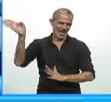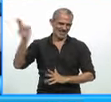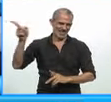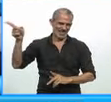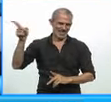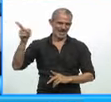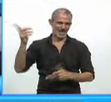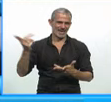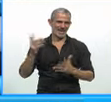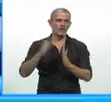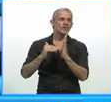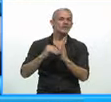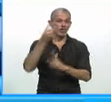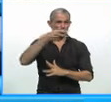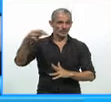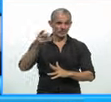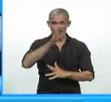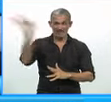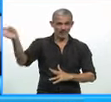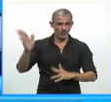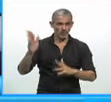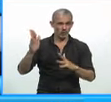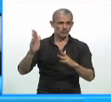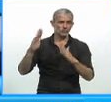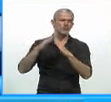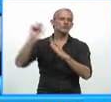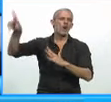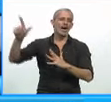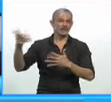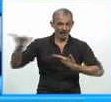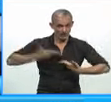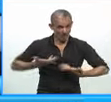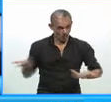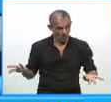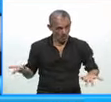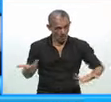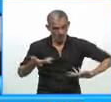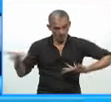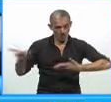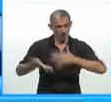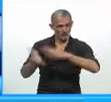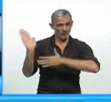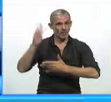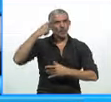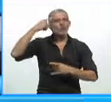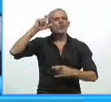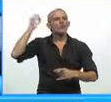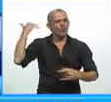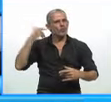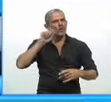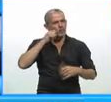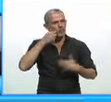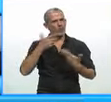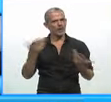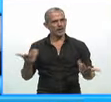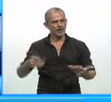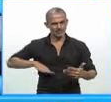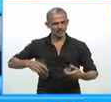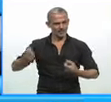vamos 2 semanas a entrenar a su casa, nos invitaron ahí. Muy bueno. Qué buena experiencia, sí, ¿no? Sí, muy ¿no? Bueno. Es